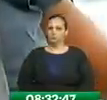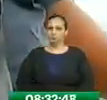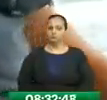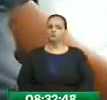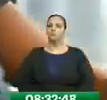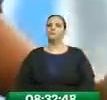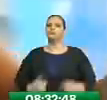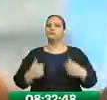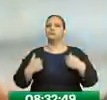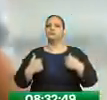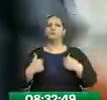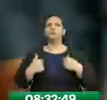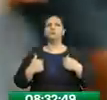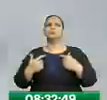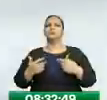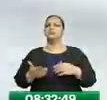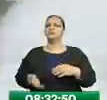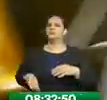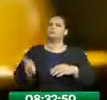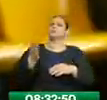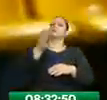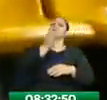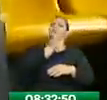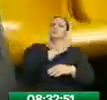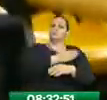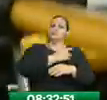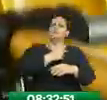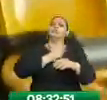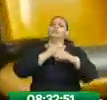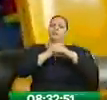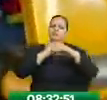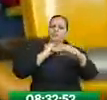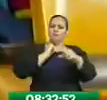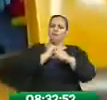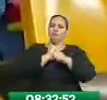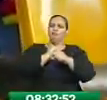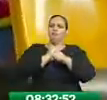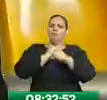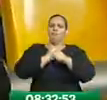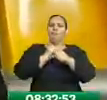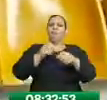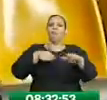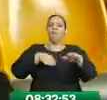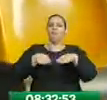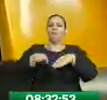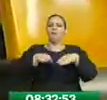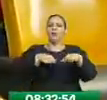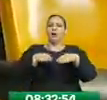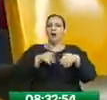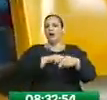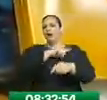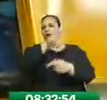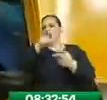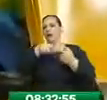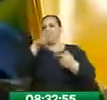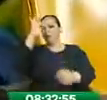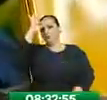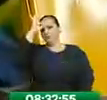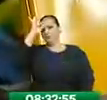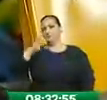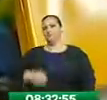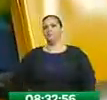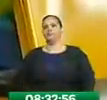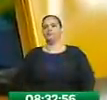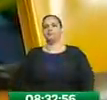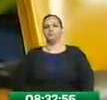trabajando desde, dando el servicio a la ruta de salud mismo desde el principio. ¿Hacia dónde va a estar la cooperativa, esta línea? Nosotros avanzamos hasta el